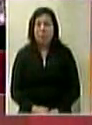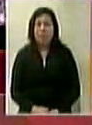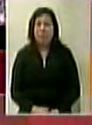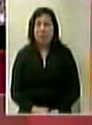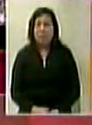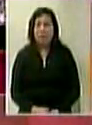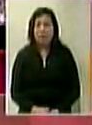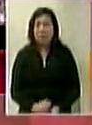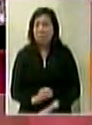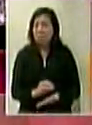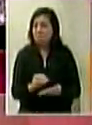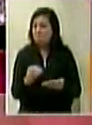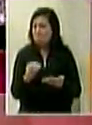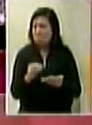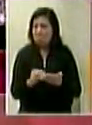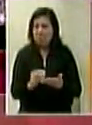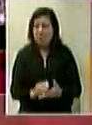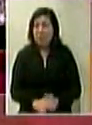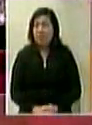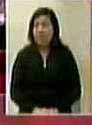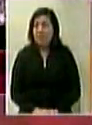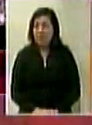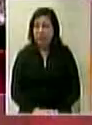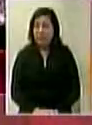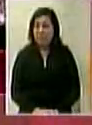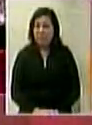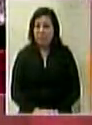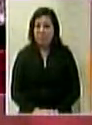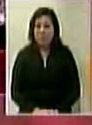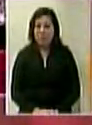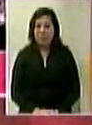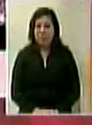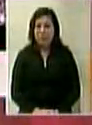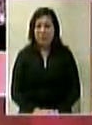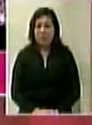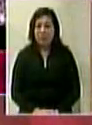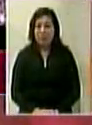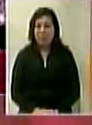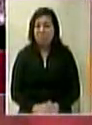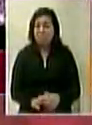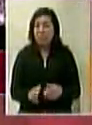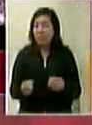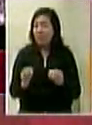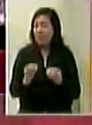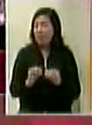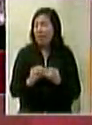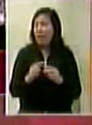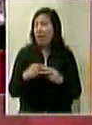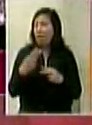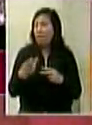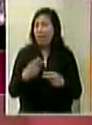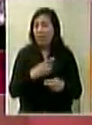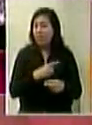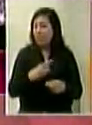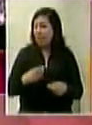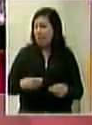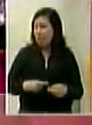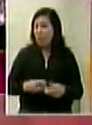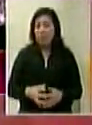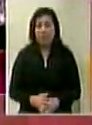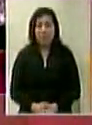la congresista Mavila, que se pretende cada vez que sucede algo, afuera el director de penales.